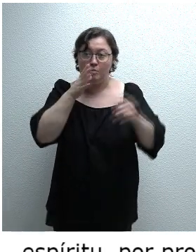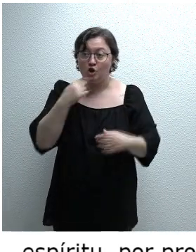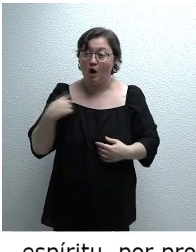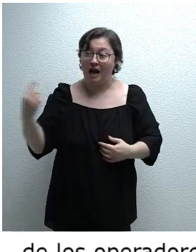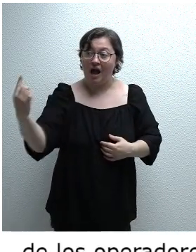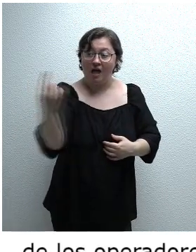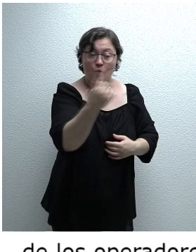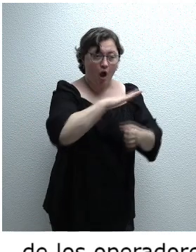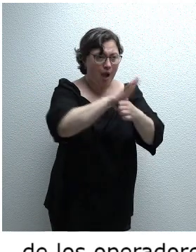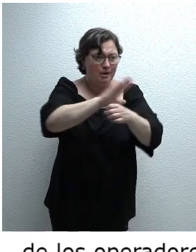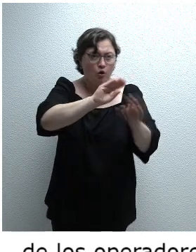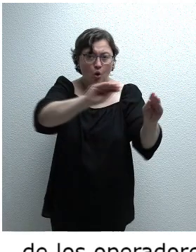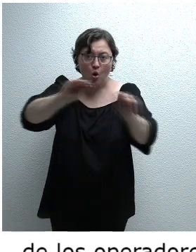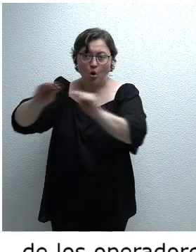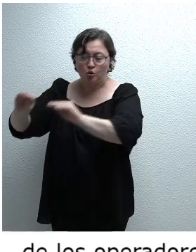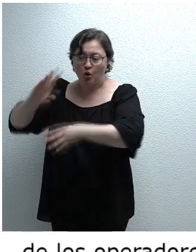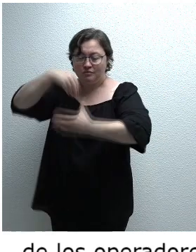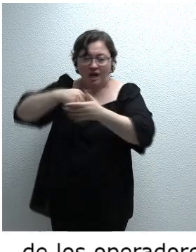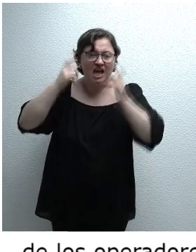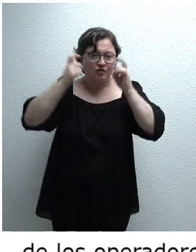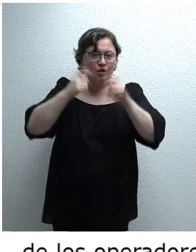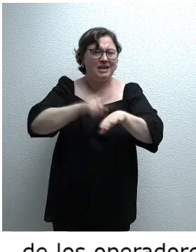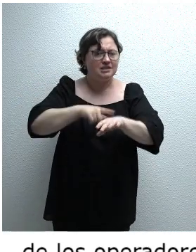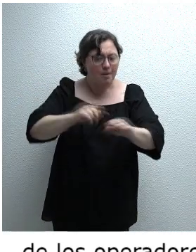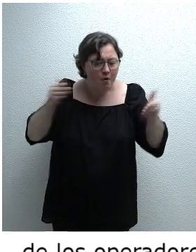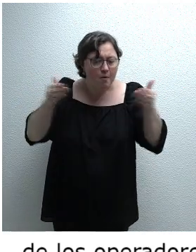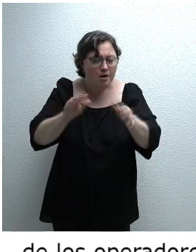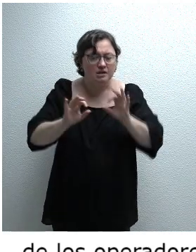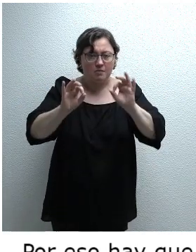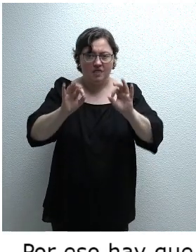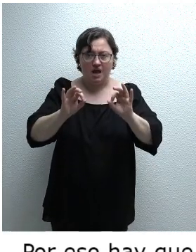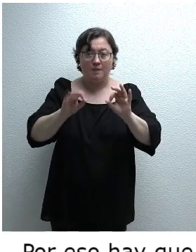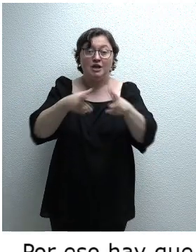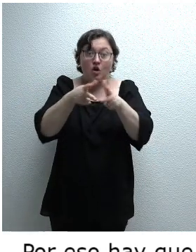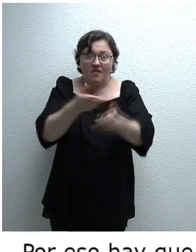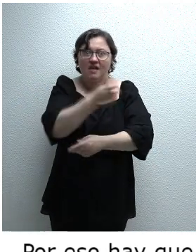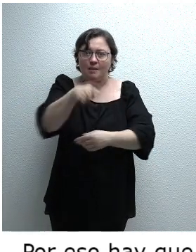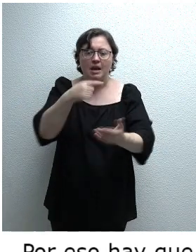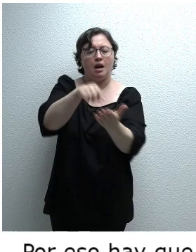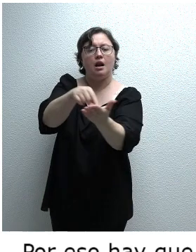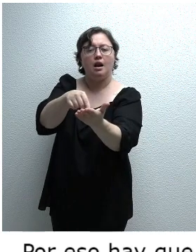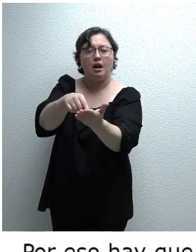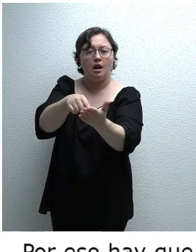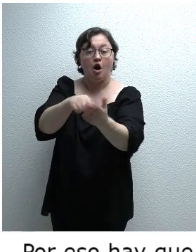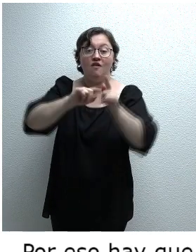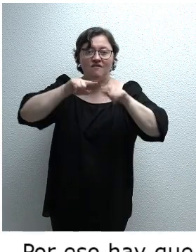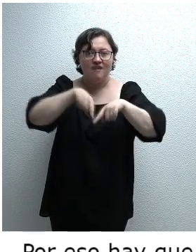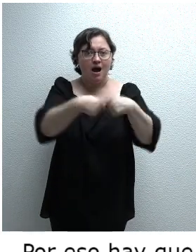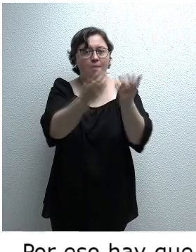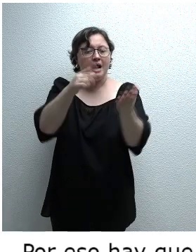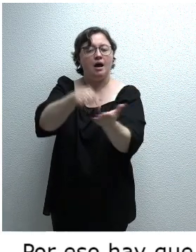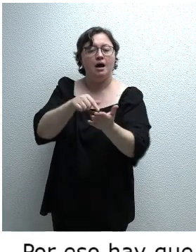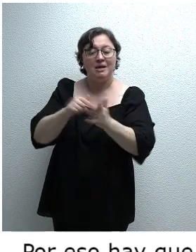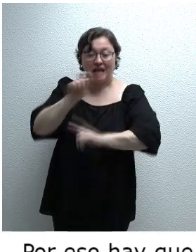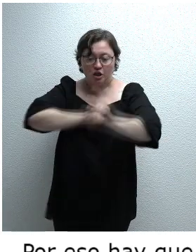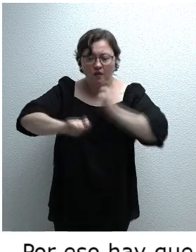nuestro ámbito, de tener el tiempo y la dedicación suficiente por parte de la sociedad, exigirlo, por parte de la familia y de las